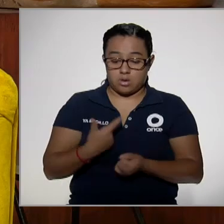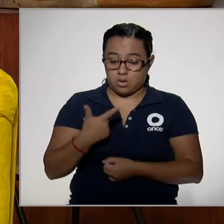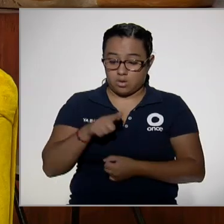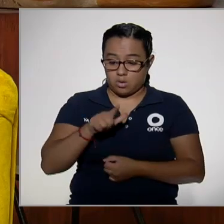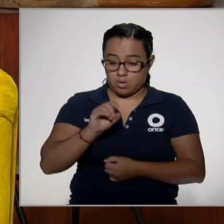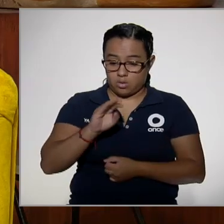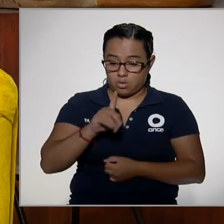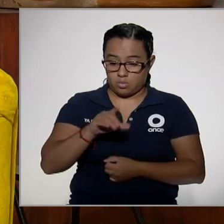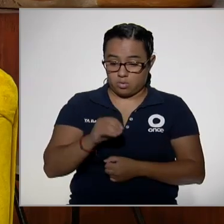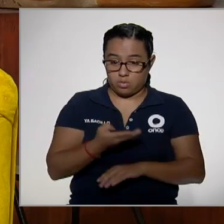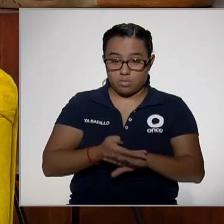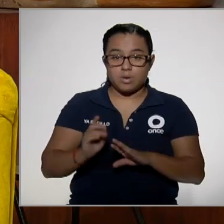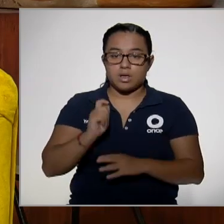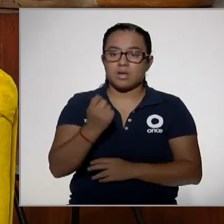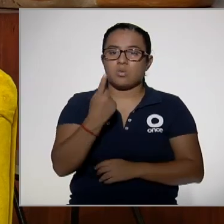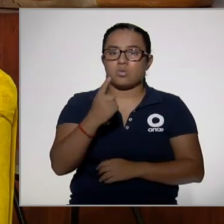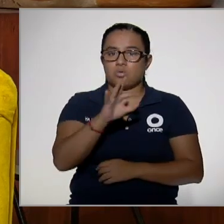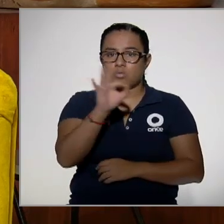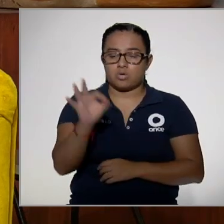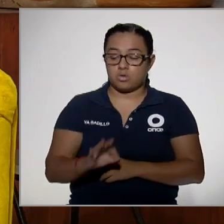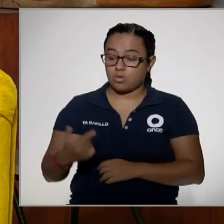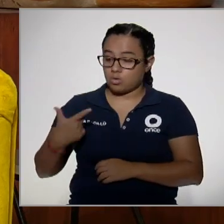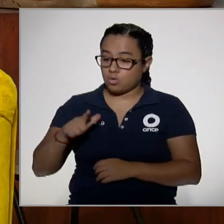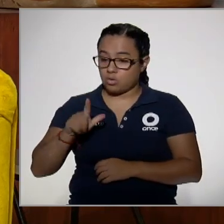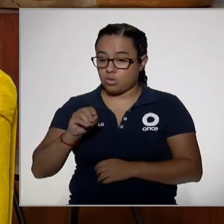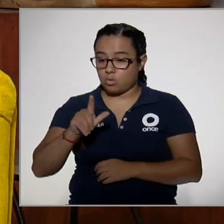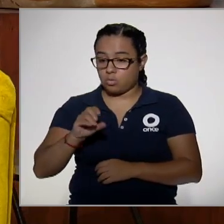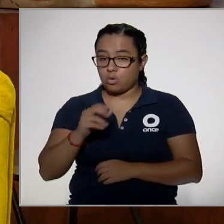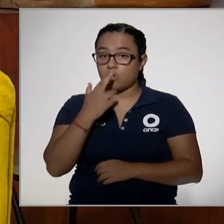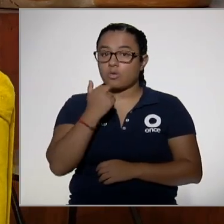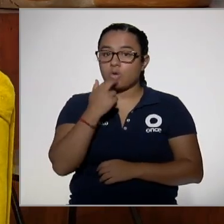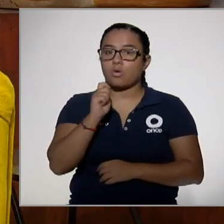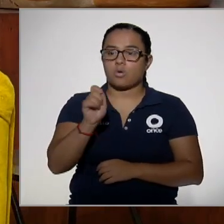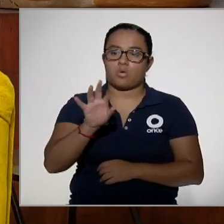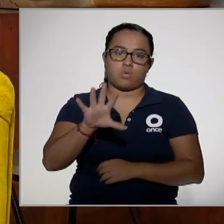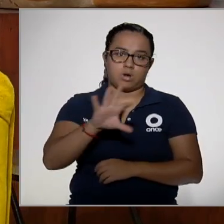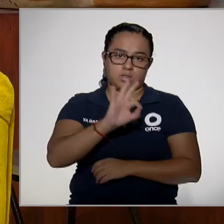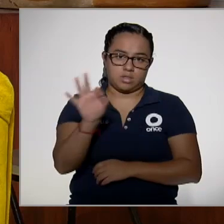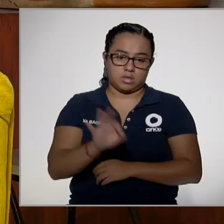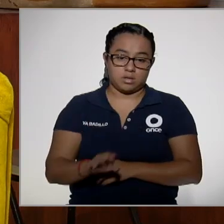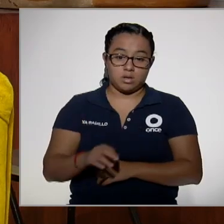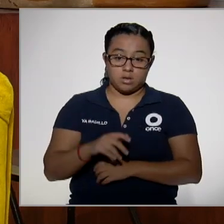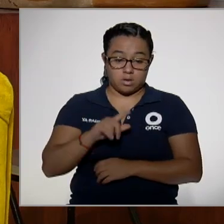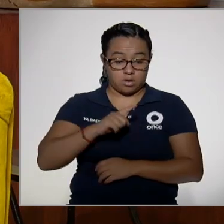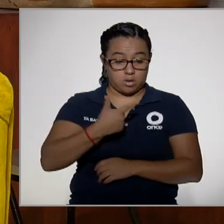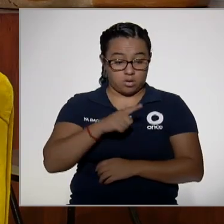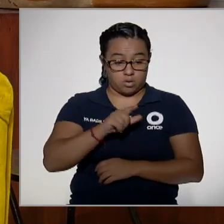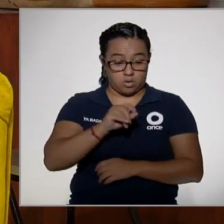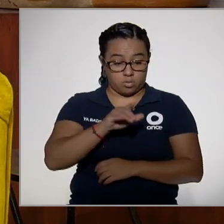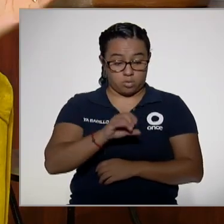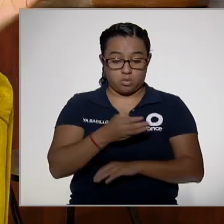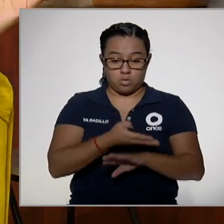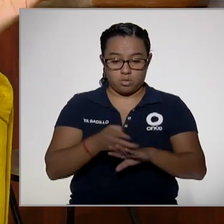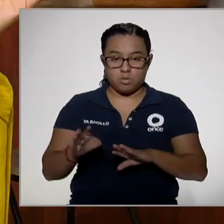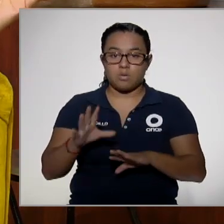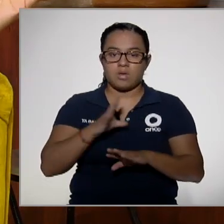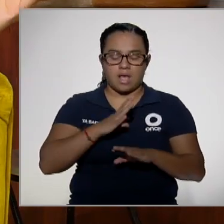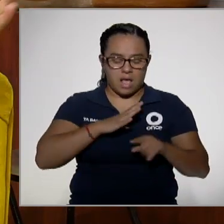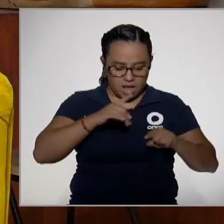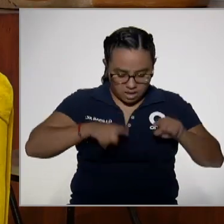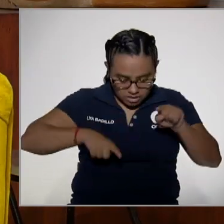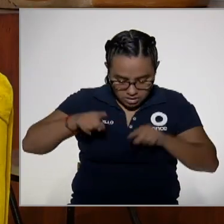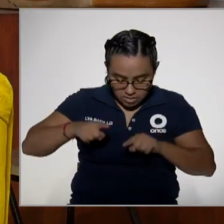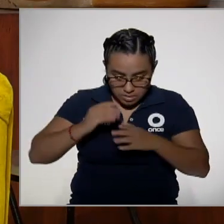representan el 1% de la sangre de los glóbulos rojos como el 45 por ciento cuando los glóbulos blancos están bajos que también tenemos los parámetros de los